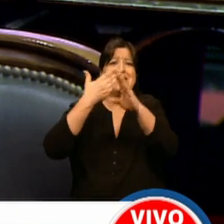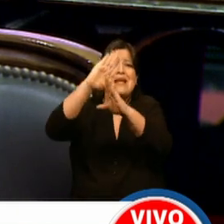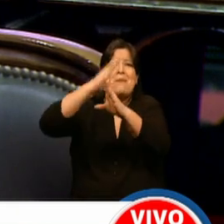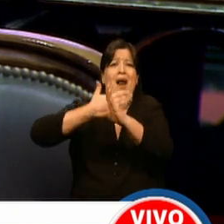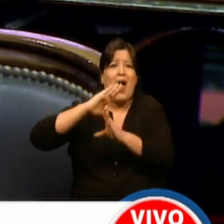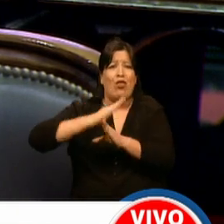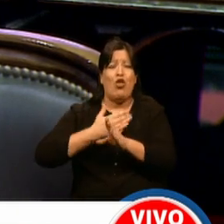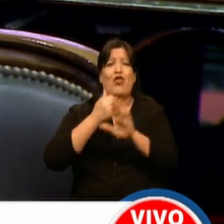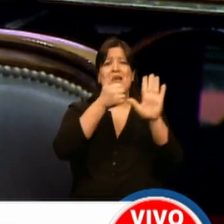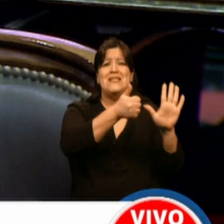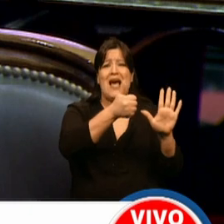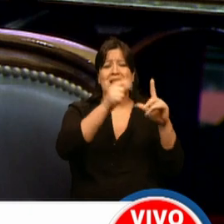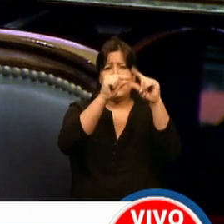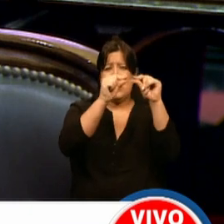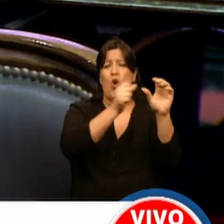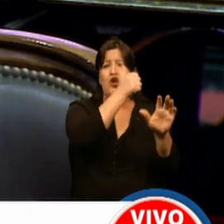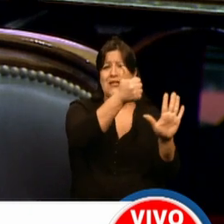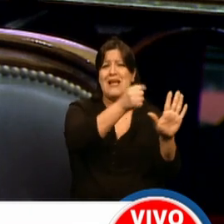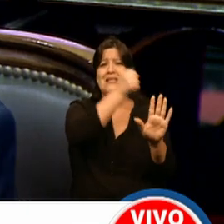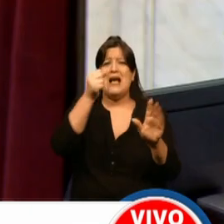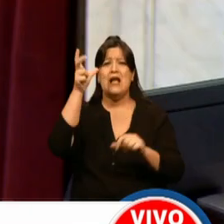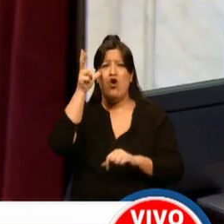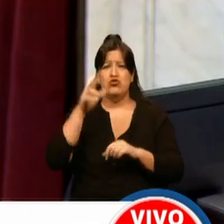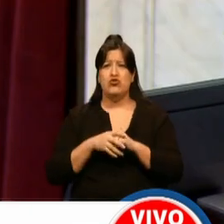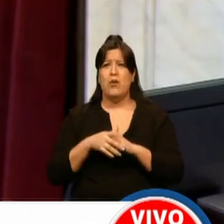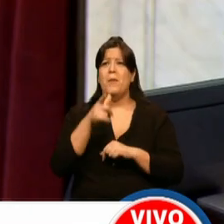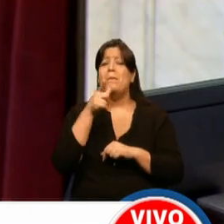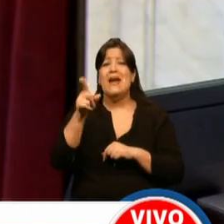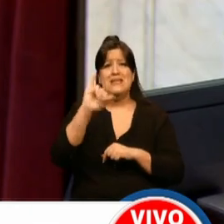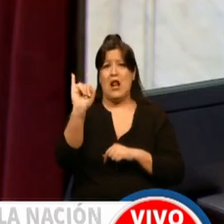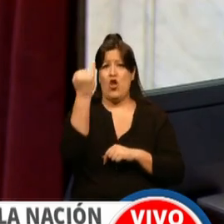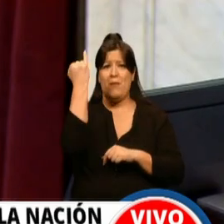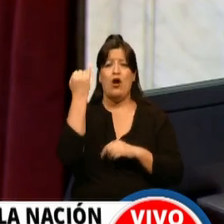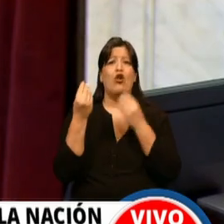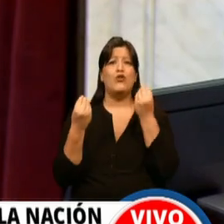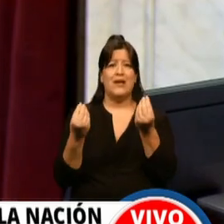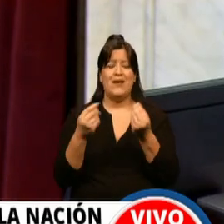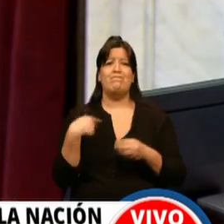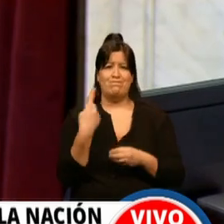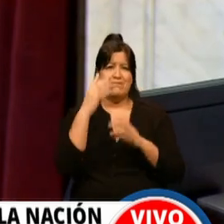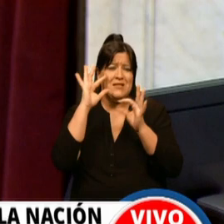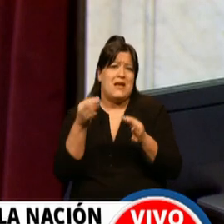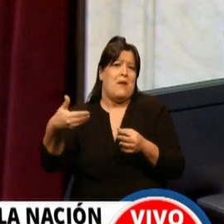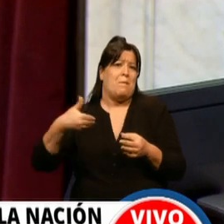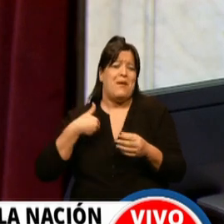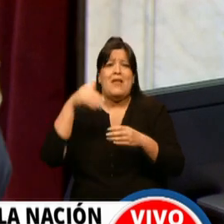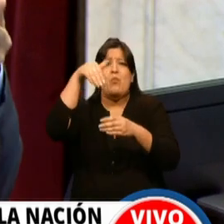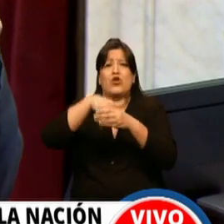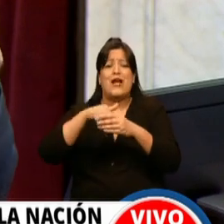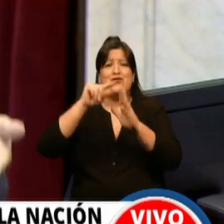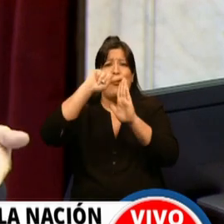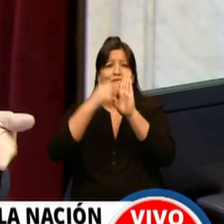los artículos del 6 al 8 me parece que lo mejor entendiendo que hay pedido de votación nominal